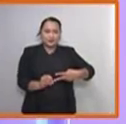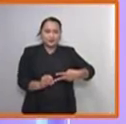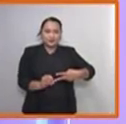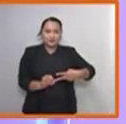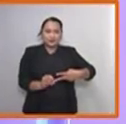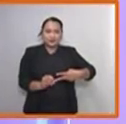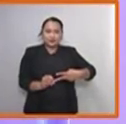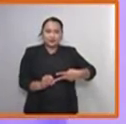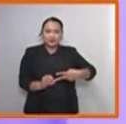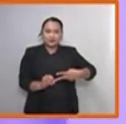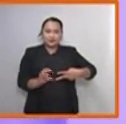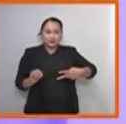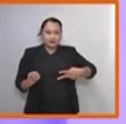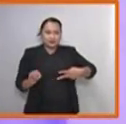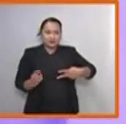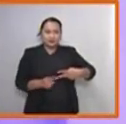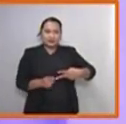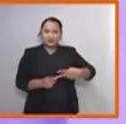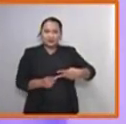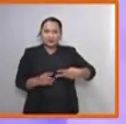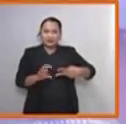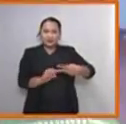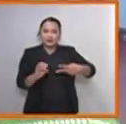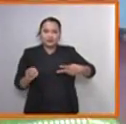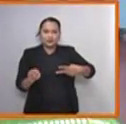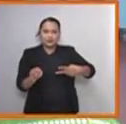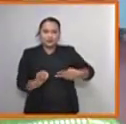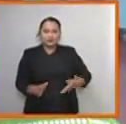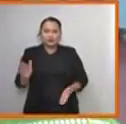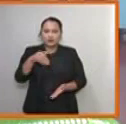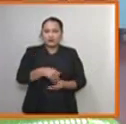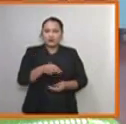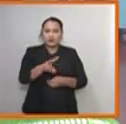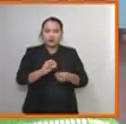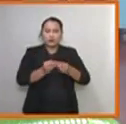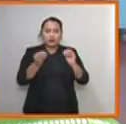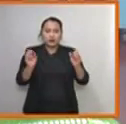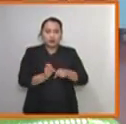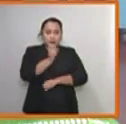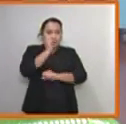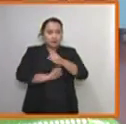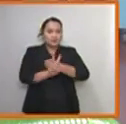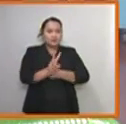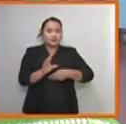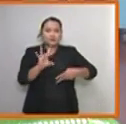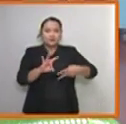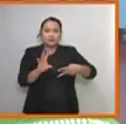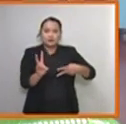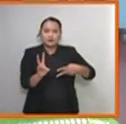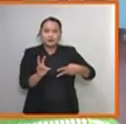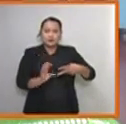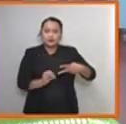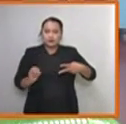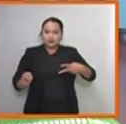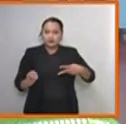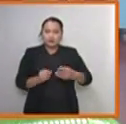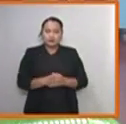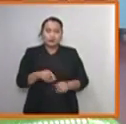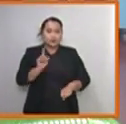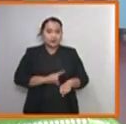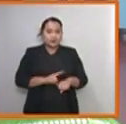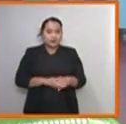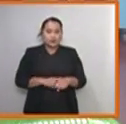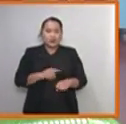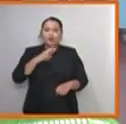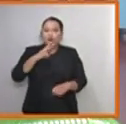es suerte, el 0. El segundo número ganador es el 00. Los números premiados son el 87 y el 00. Es momento de hacer realidad